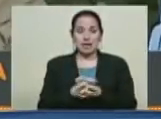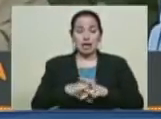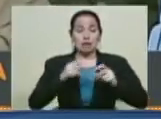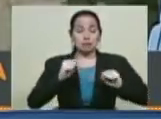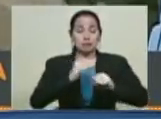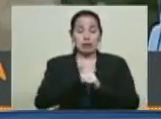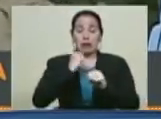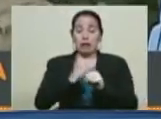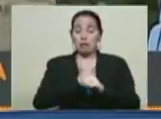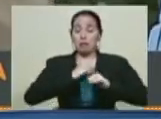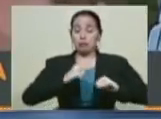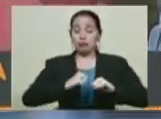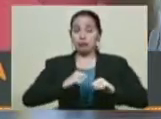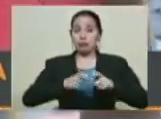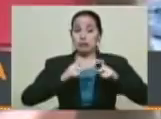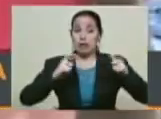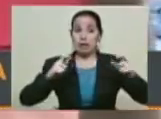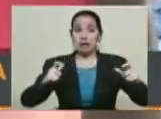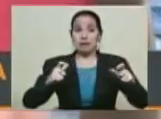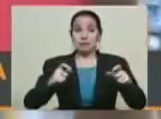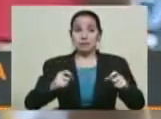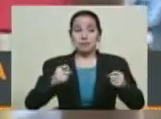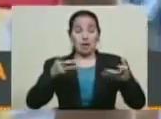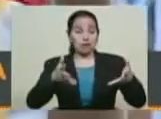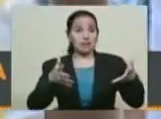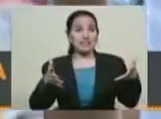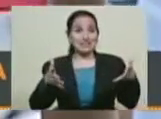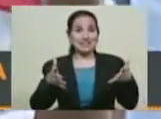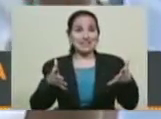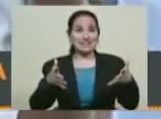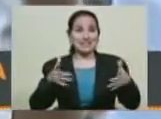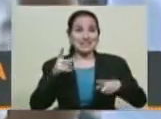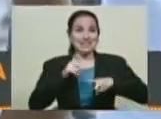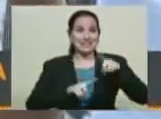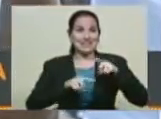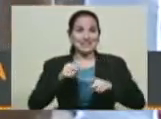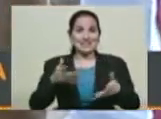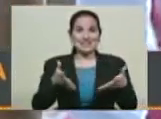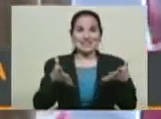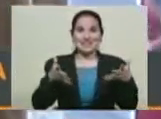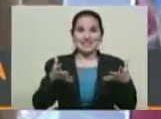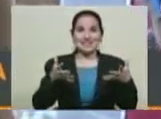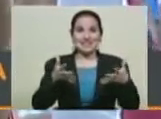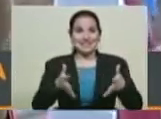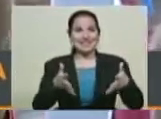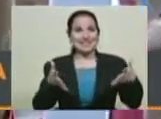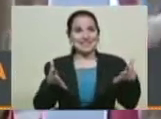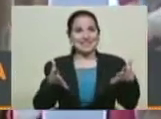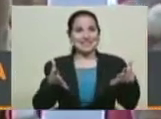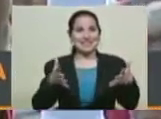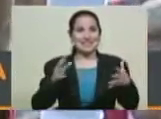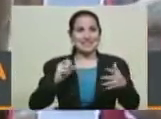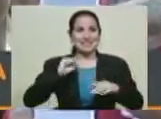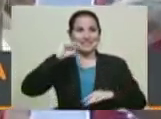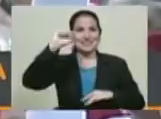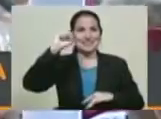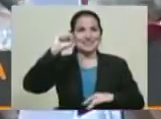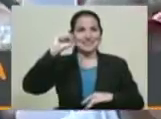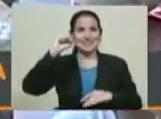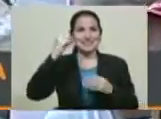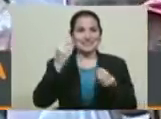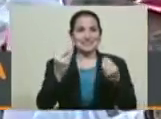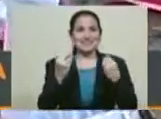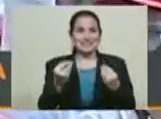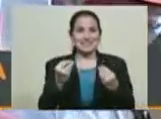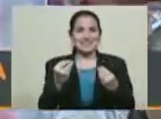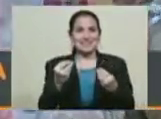grande, tiene derecho a la victoria. Y nosotros tenemos derecho a la victoria popular, a la